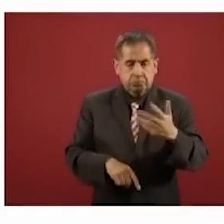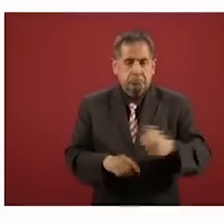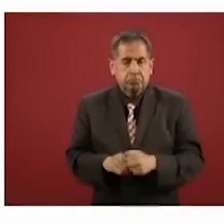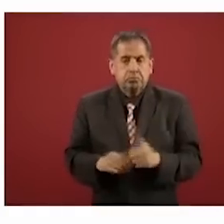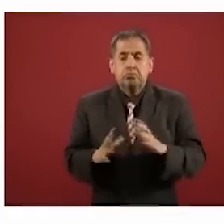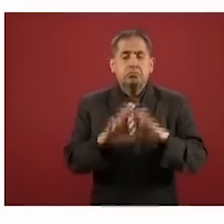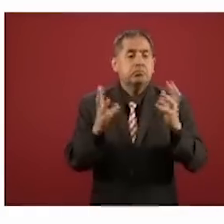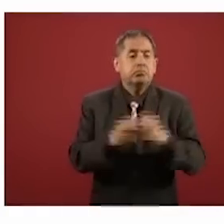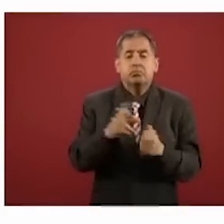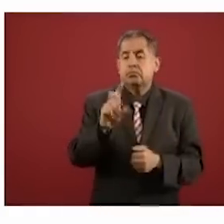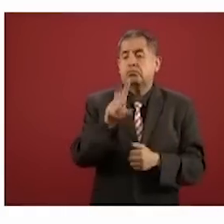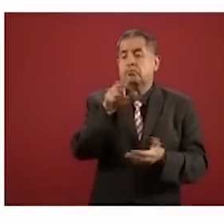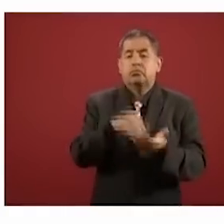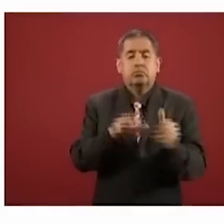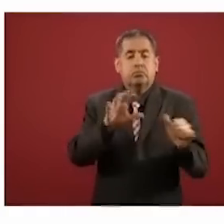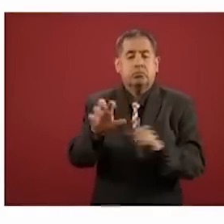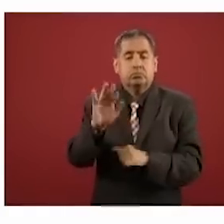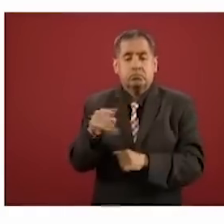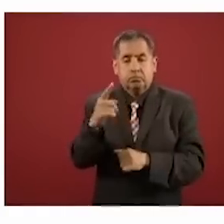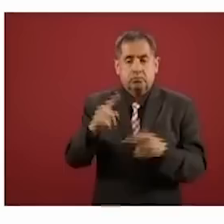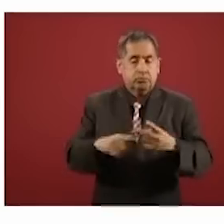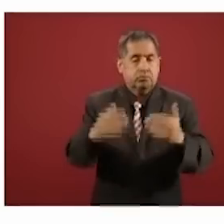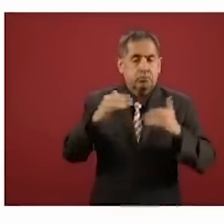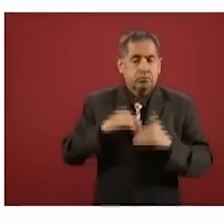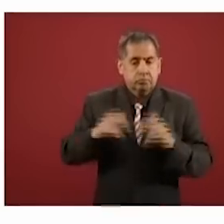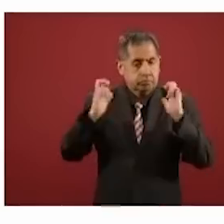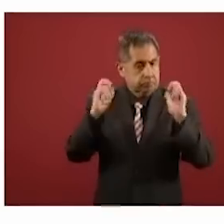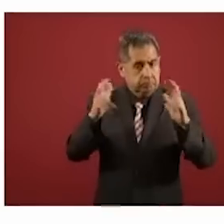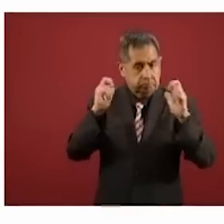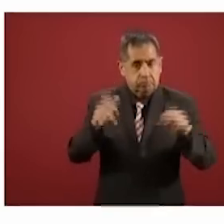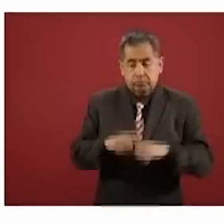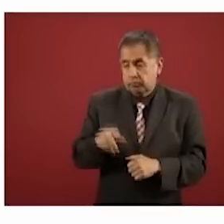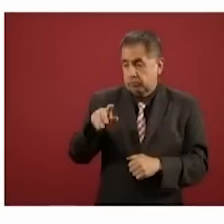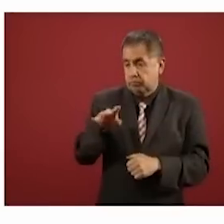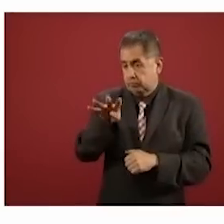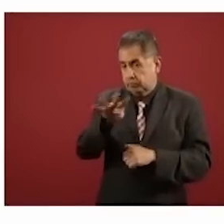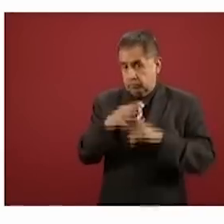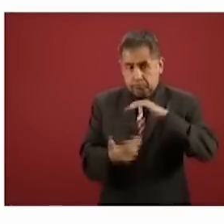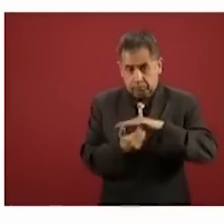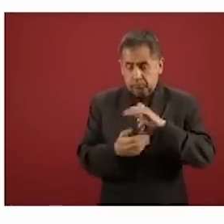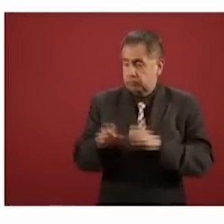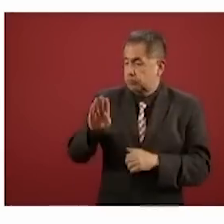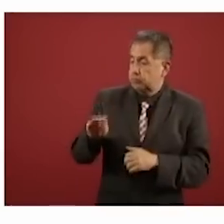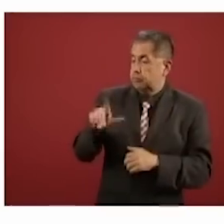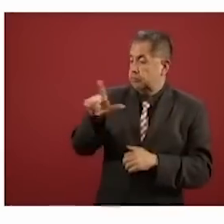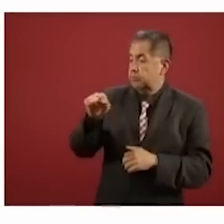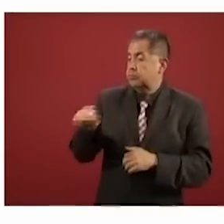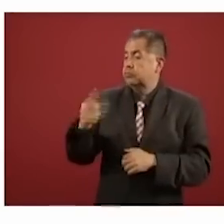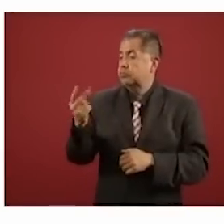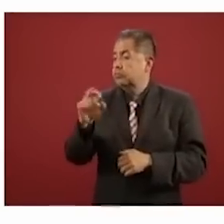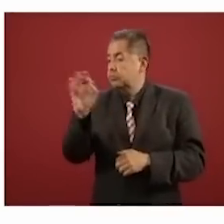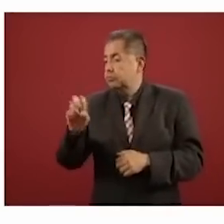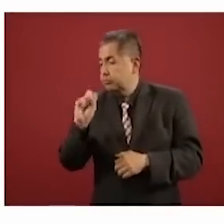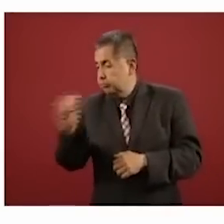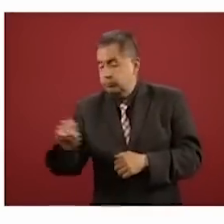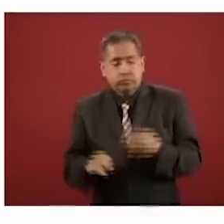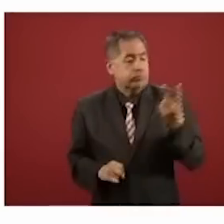de 34.651. En el caso de Chiapas fueron 19 mesas, 97.2% por